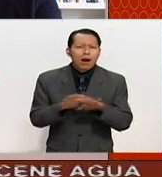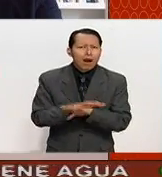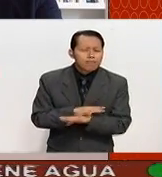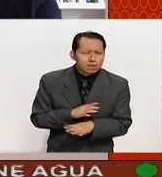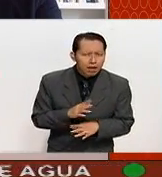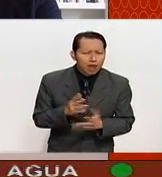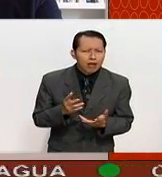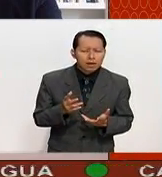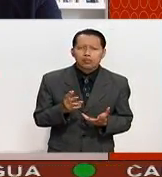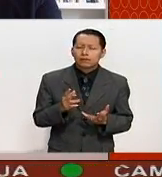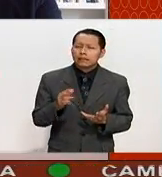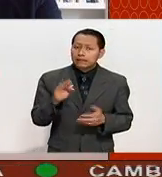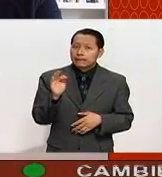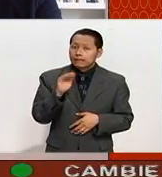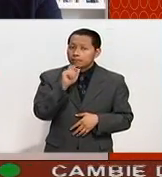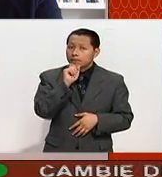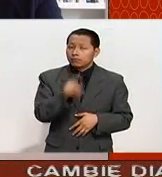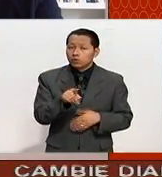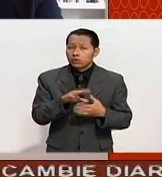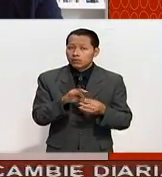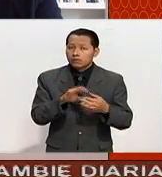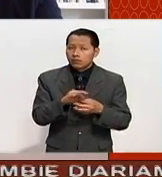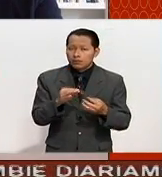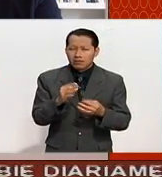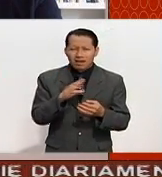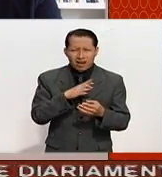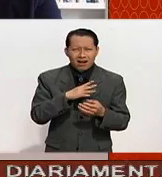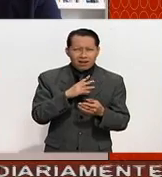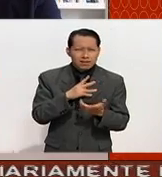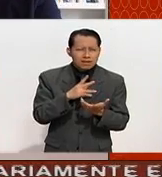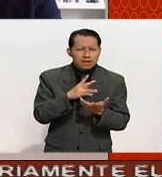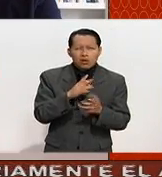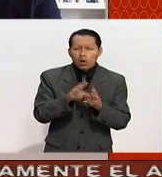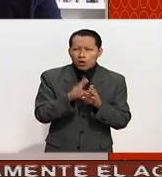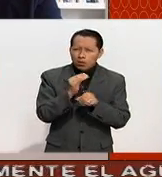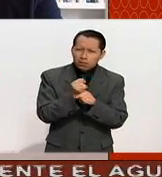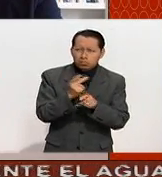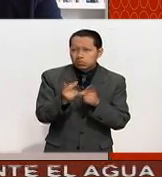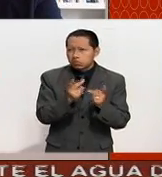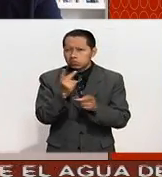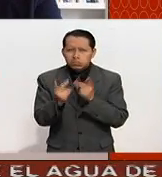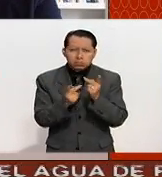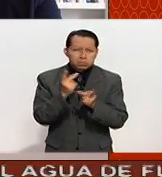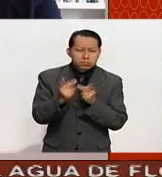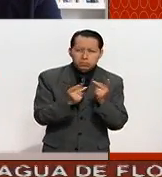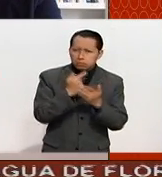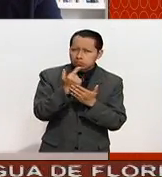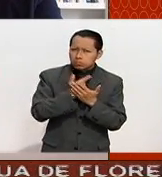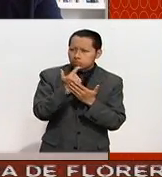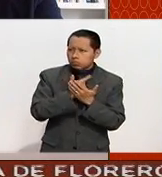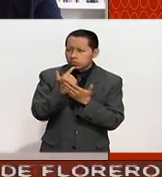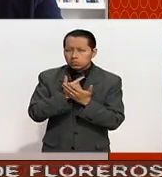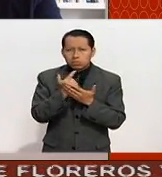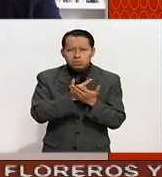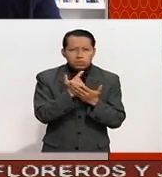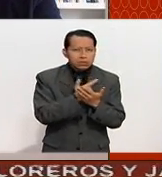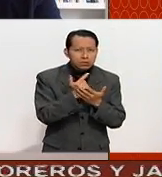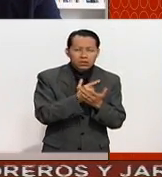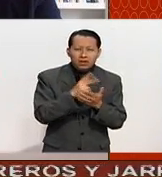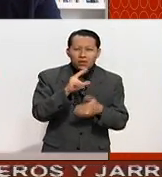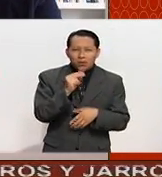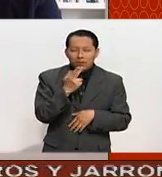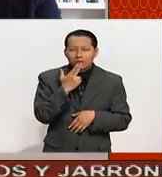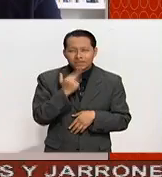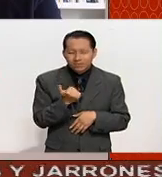es decir, también hay que tomar en cuenta que las encuestas pues no están funcionando como todo el mundo cree,